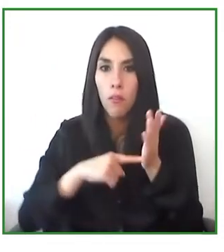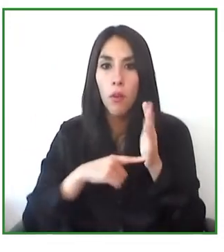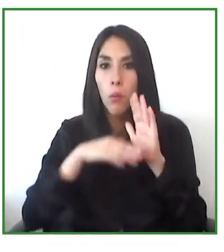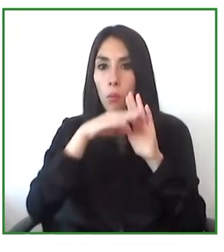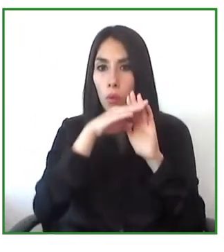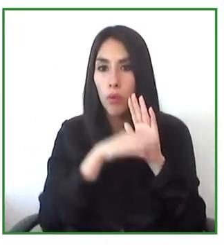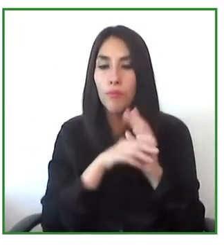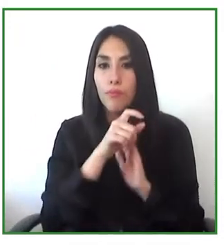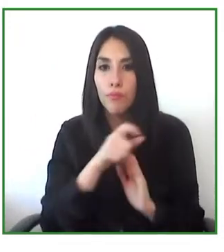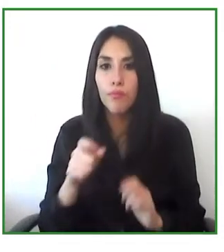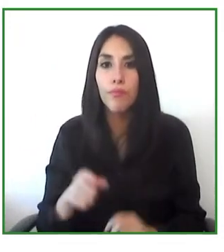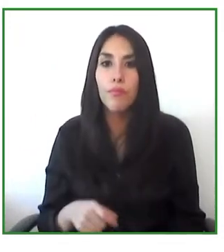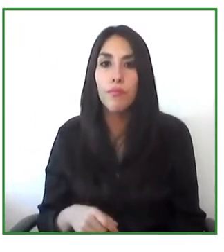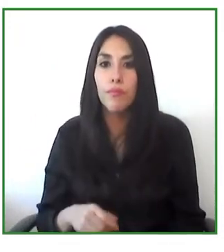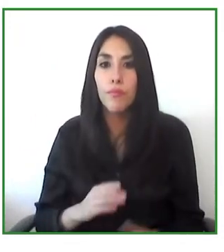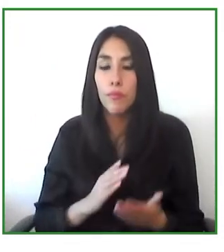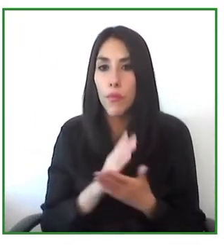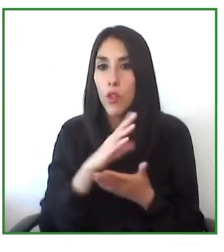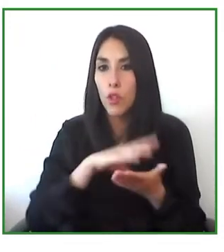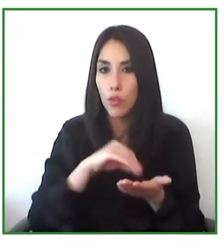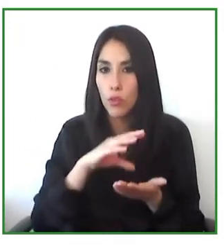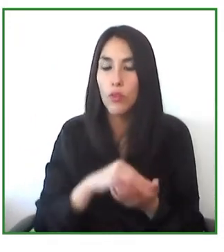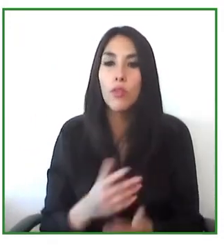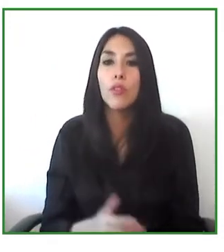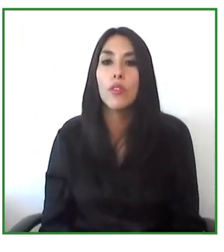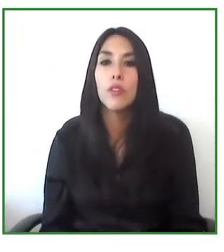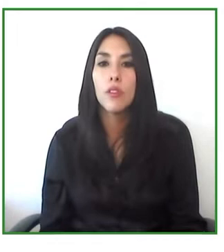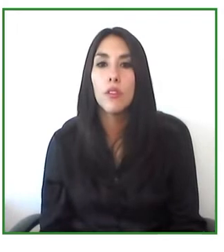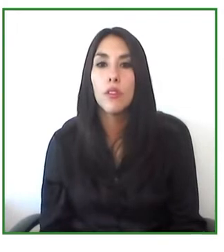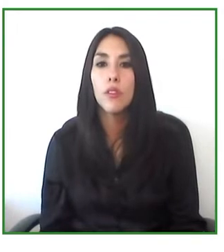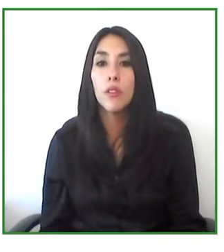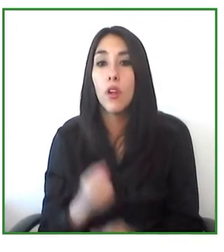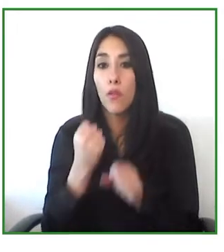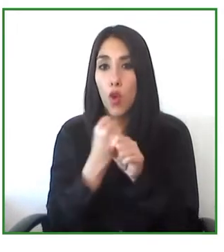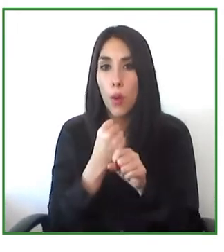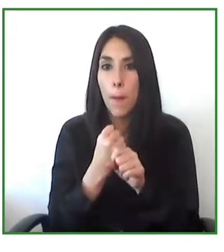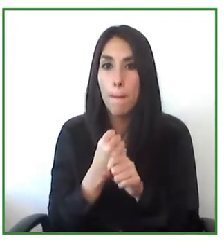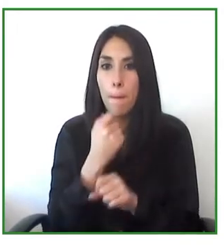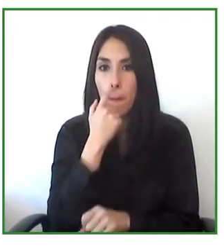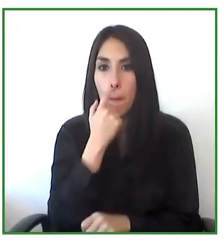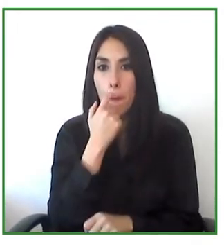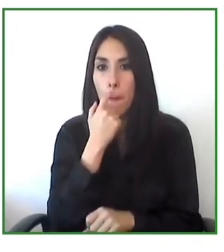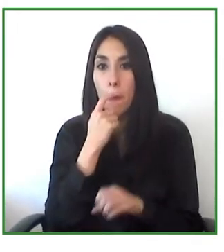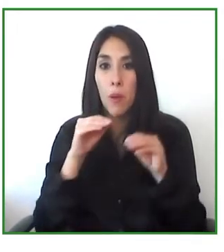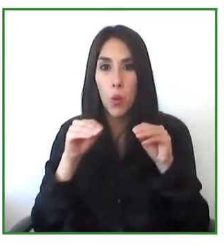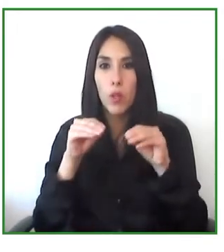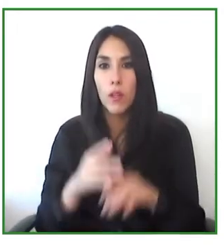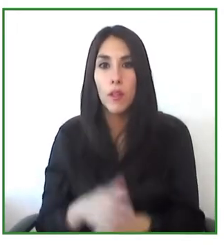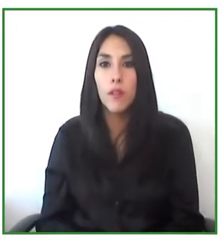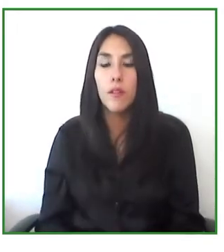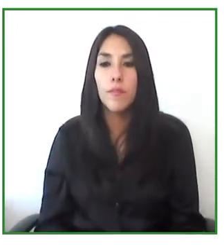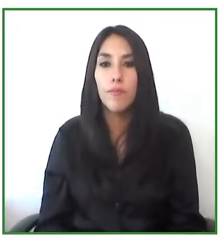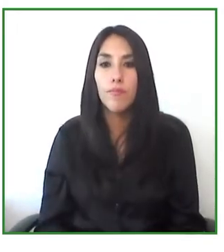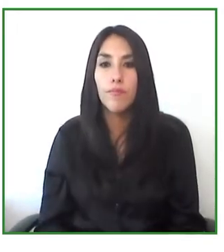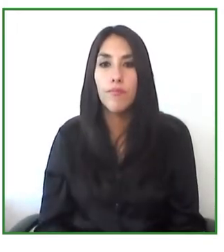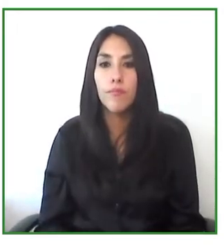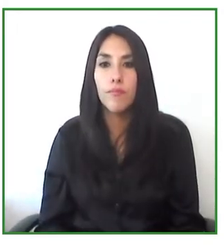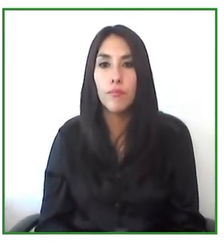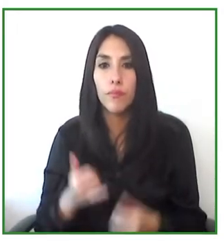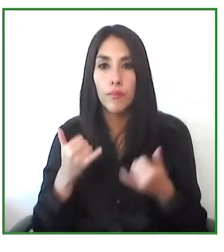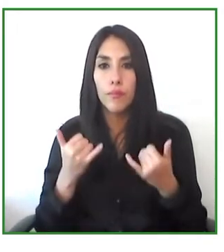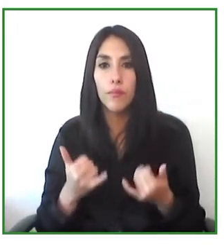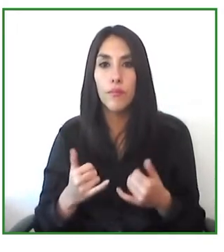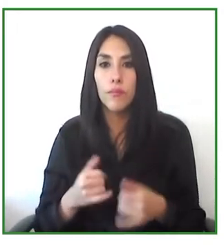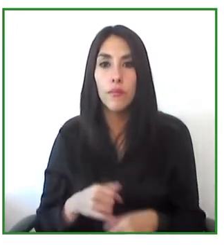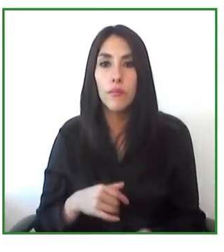digamos, el desempeño educacional o laboral. Y esto ahora va a ser un poco más fácil, debido a que nosotros con herramientas,